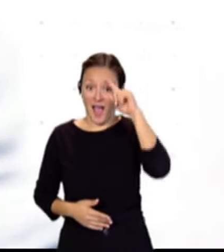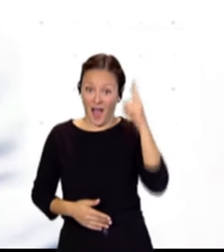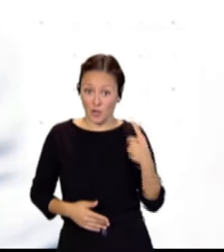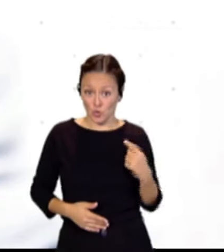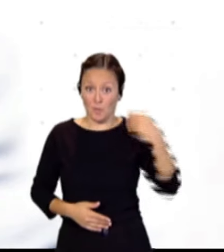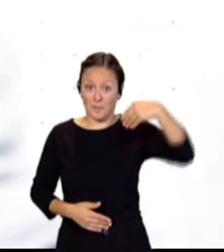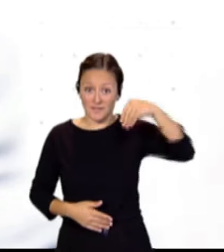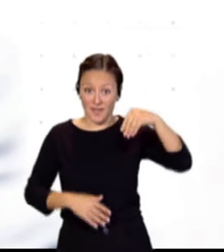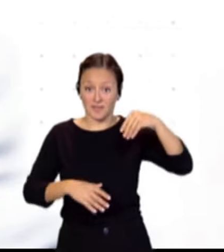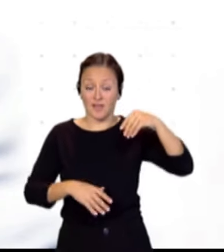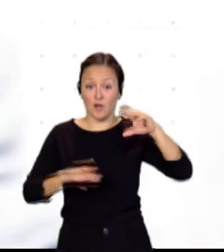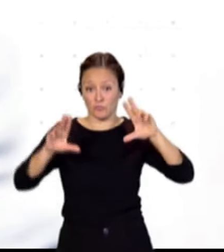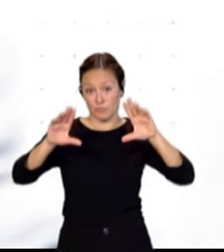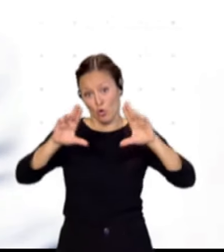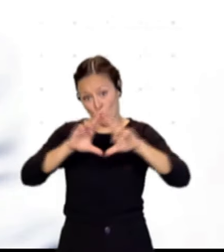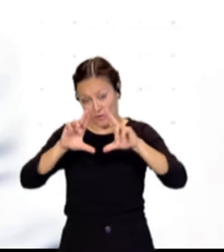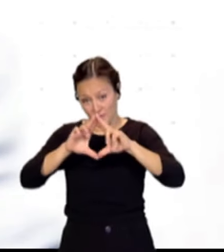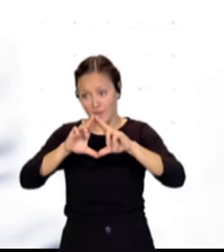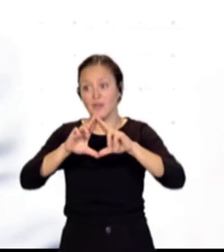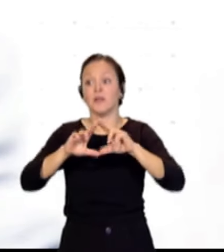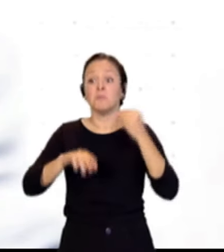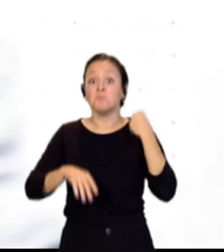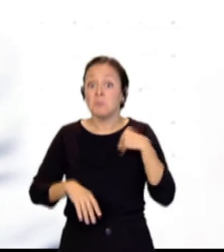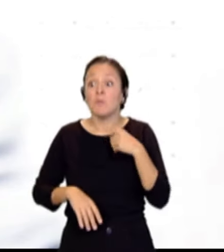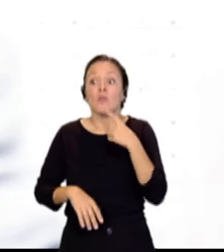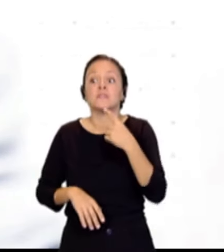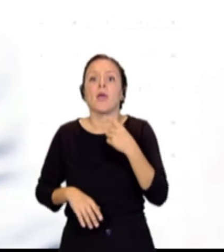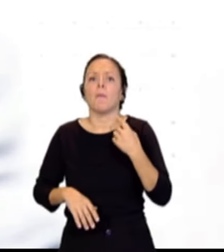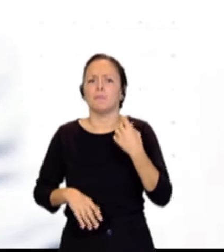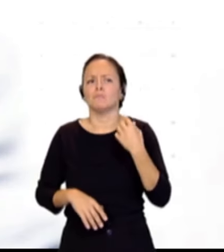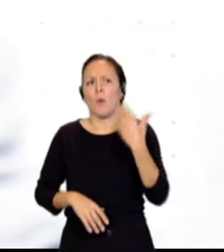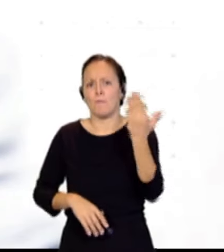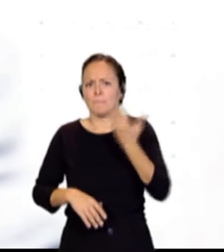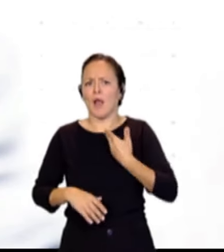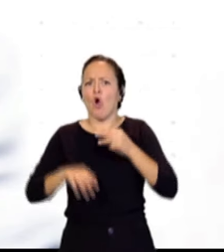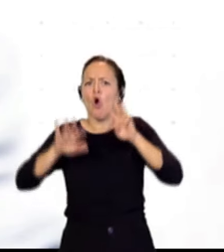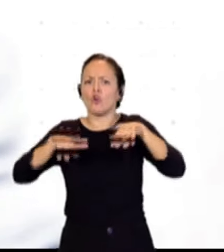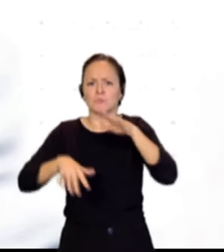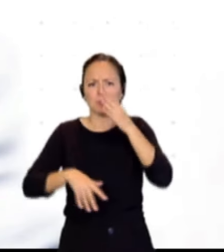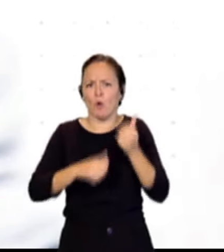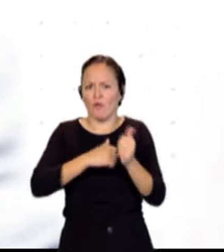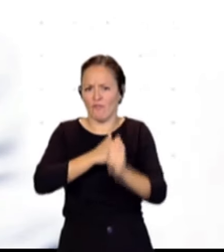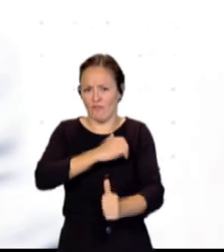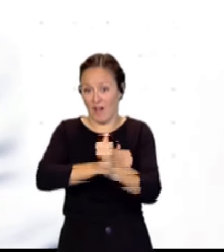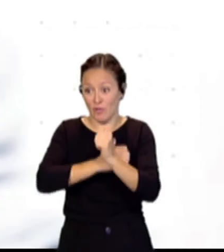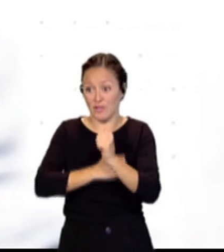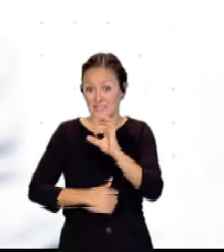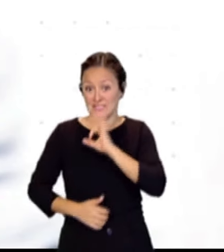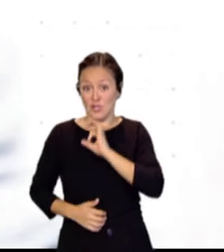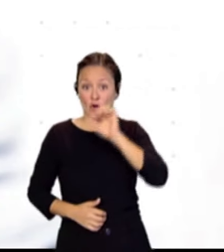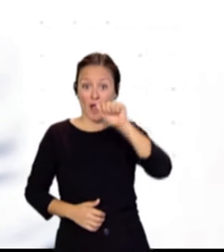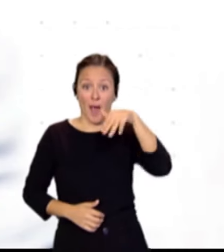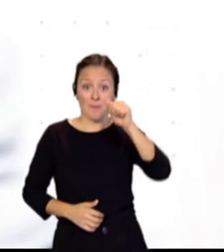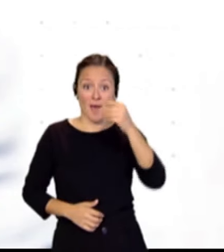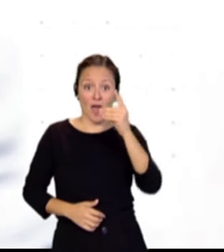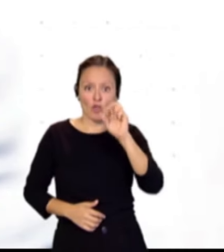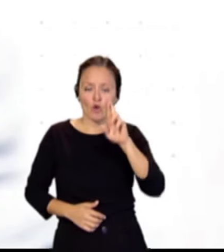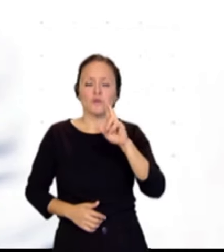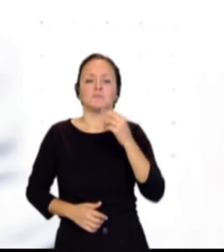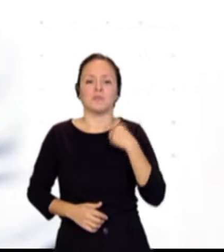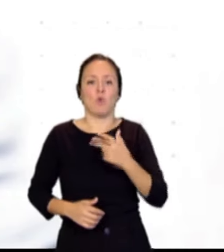Madrid aceptó según este periódico una pena de 8 meses por fraude el abogado de González Amador admitió en un escrito enviado a la